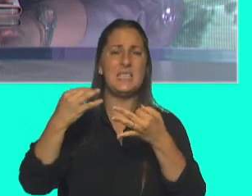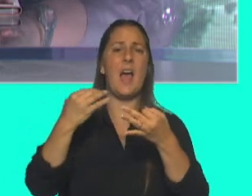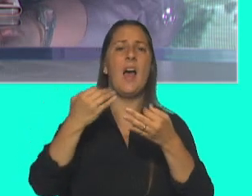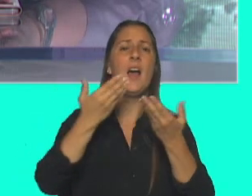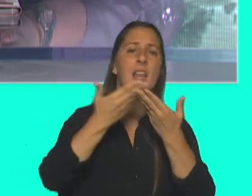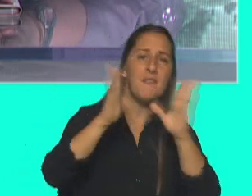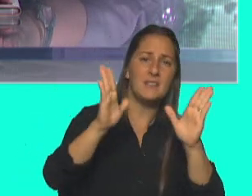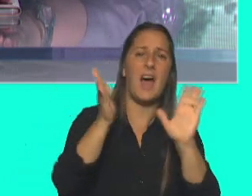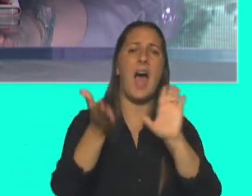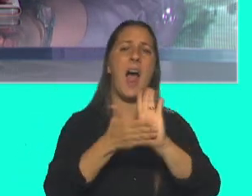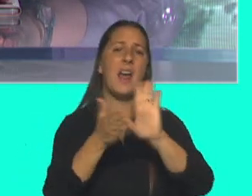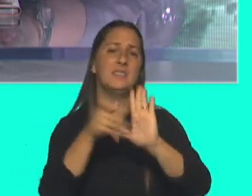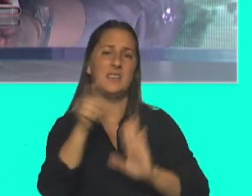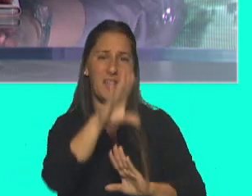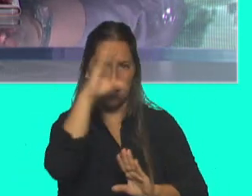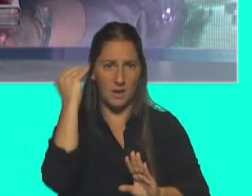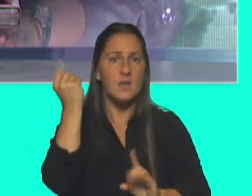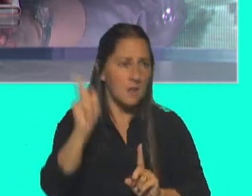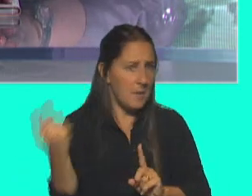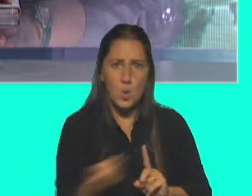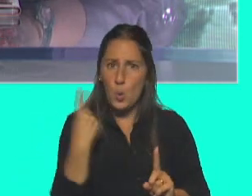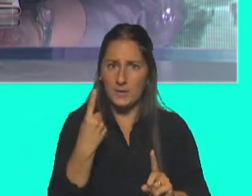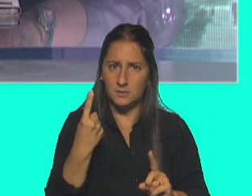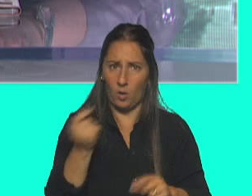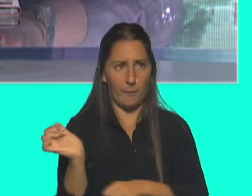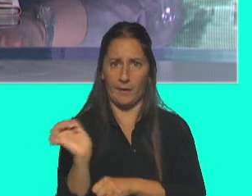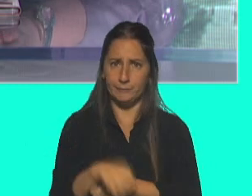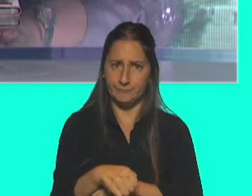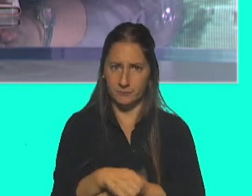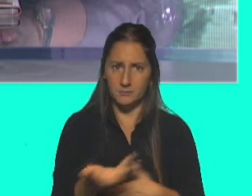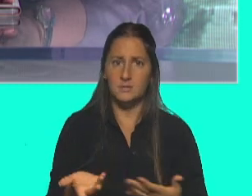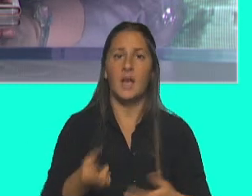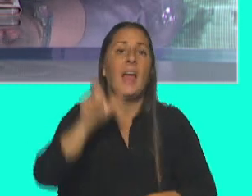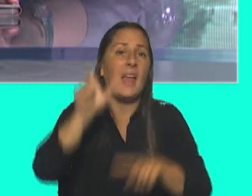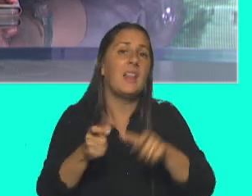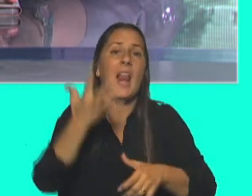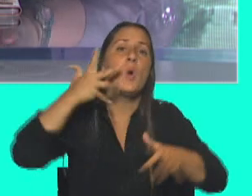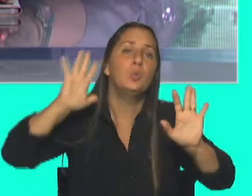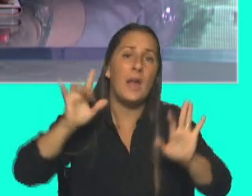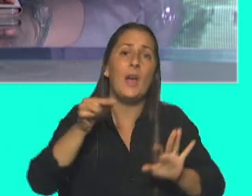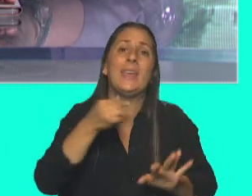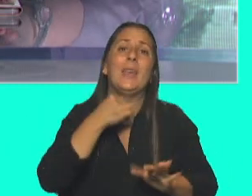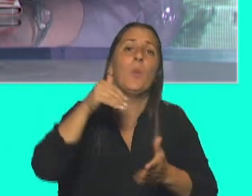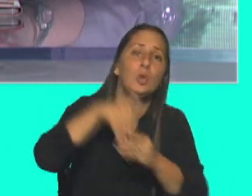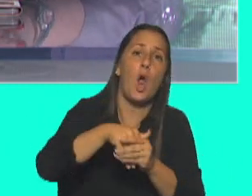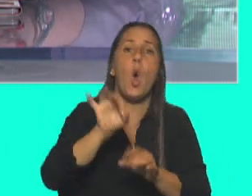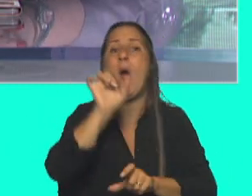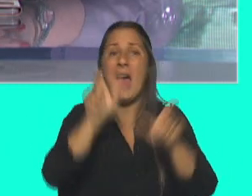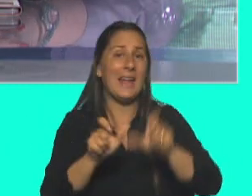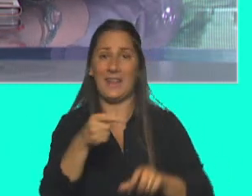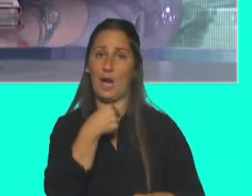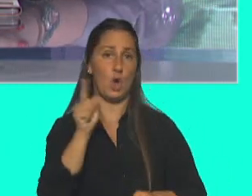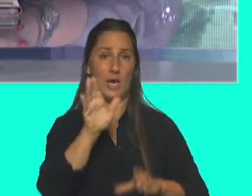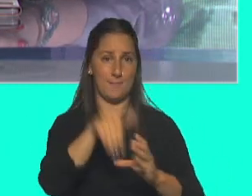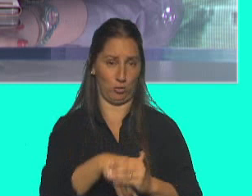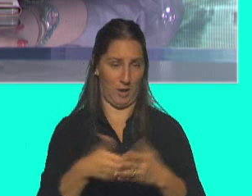de Cristina, sino sobre la libertad y la garantía de todos nosotros. Quienes la quisieran votar, incluso quienes no quieren votarla. También, Graciana, esto de